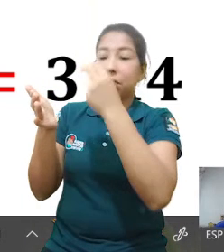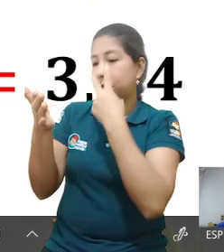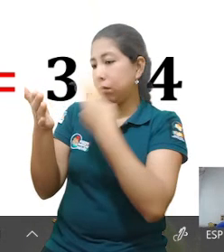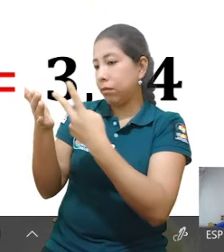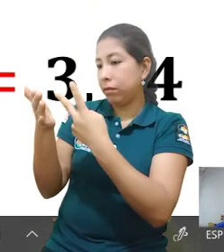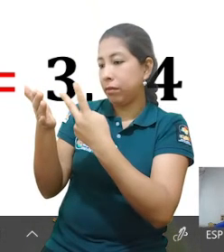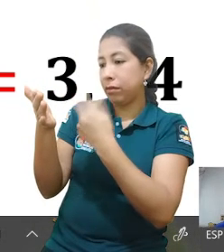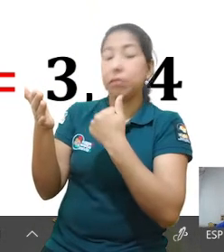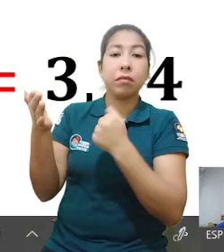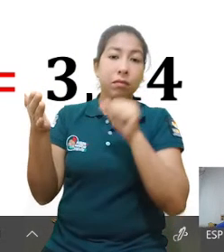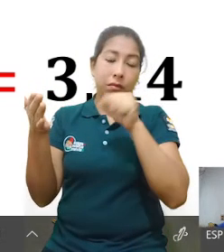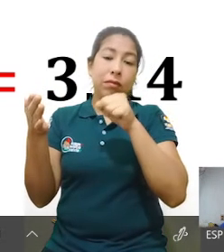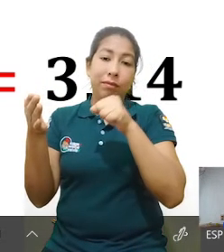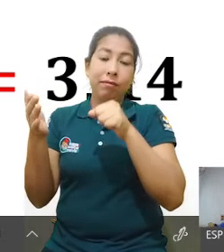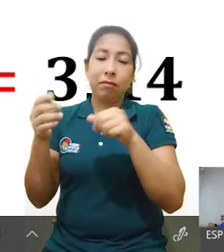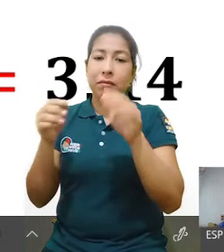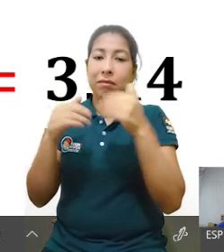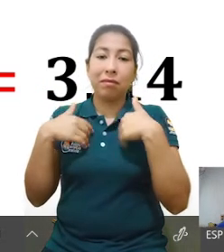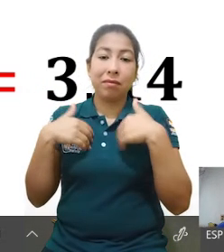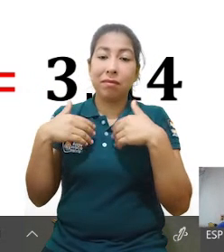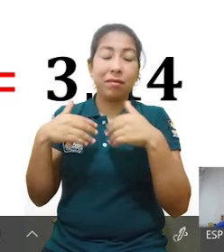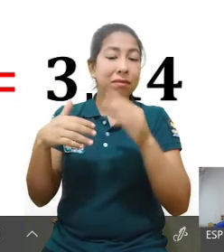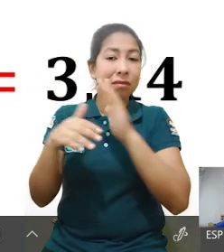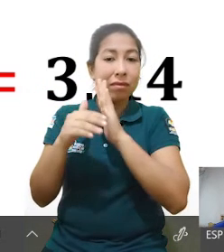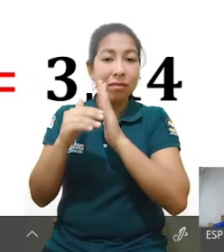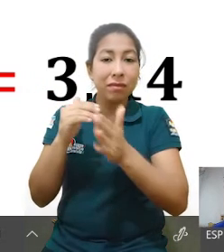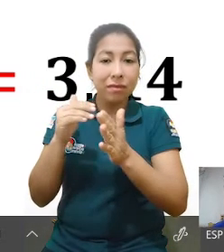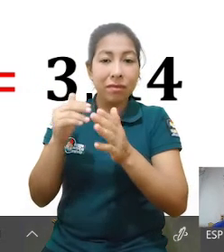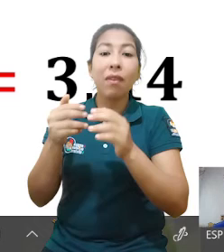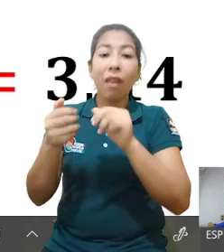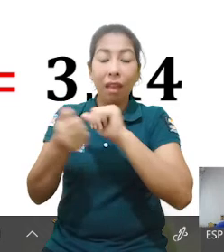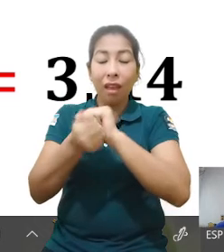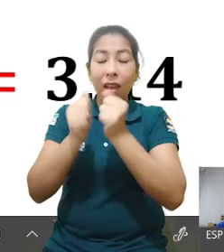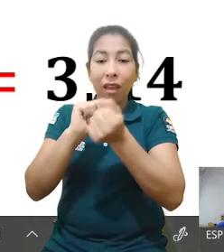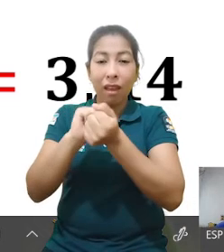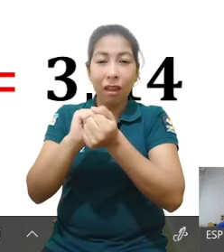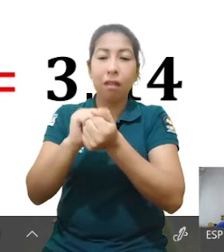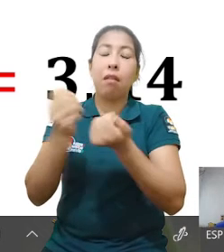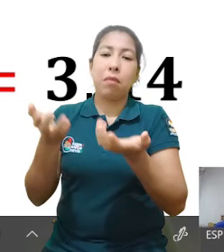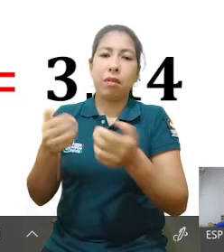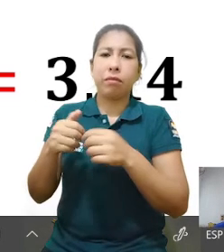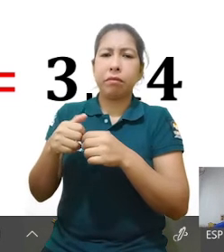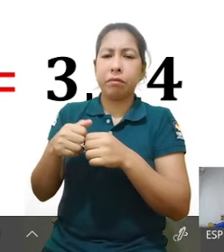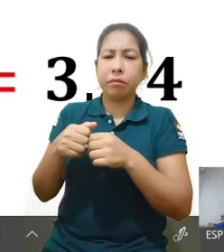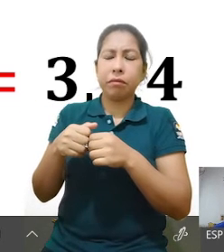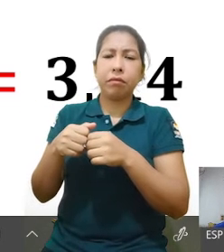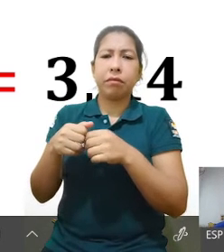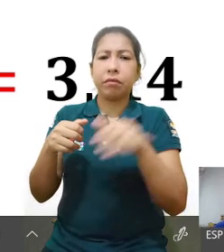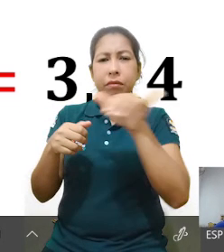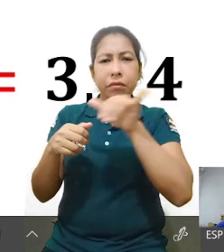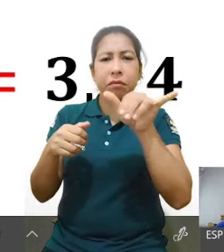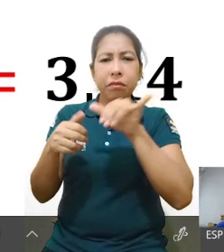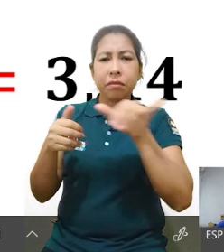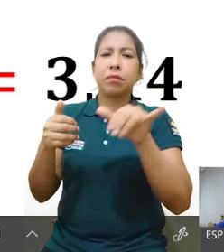necesario hacer el cambio de base puesto que la calculadora ya tiene habilitada una tecla para logaritmo en base cualquiera. Anotamos